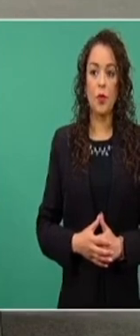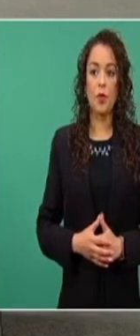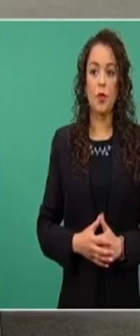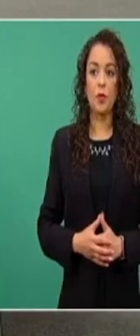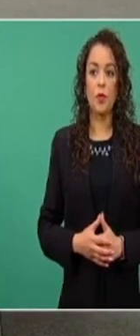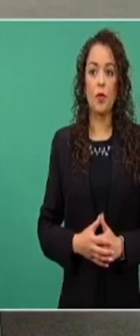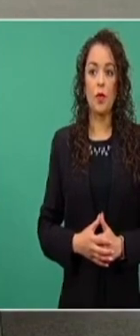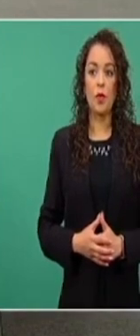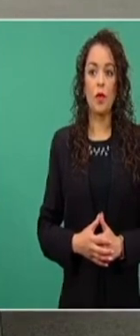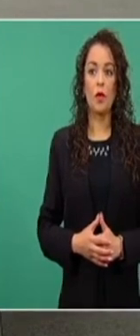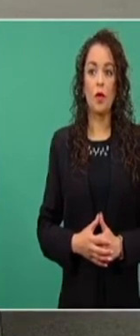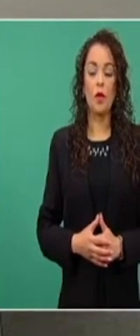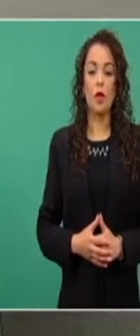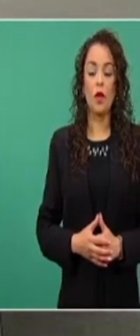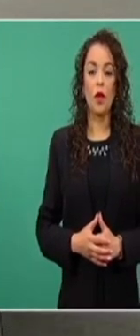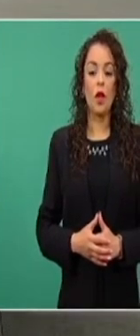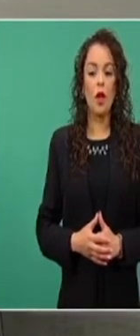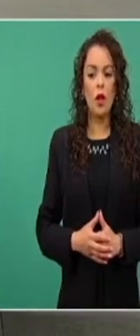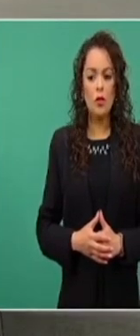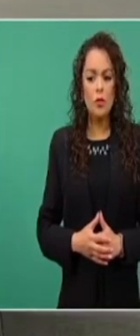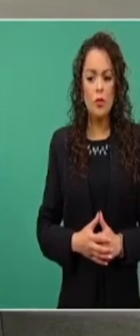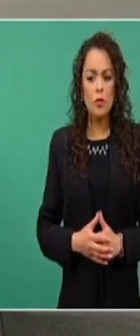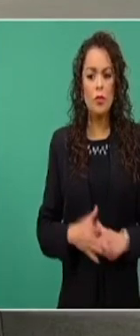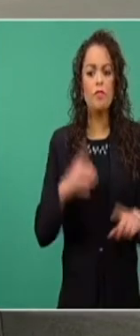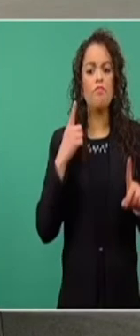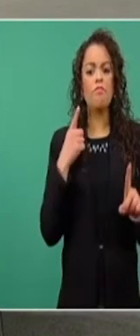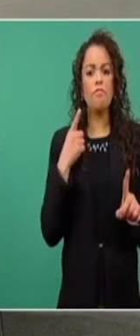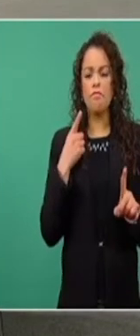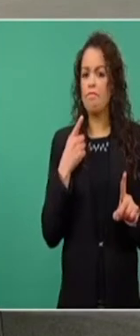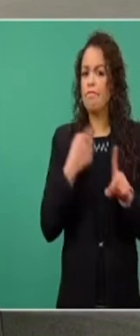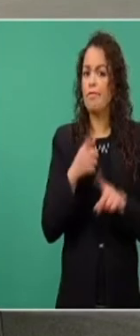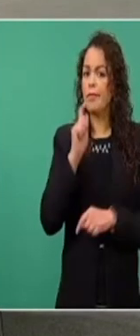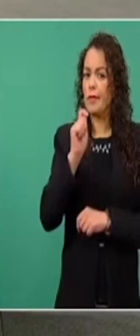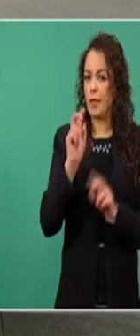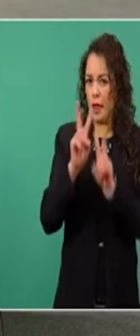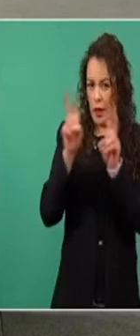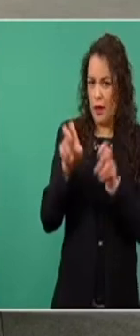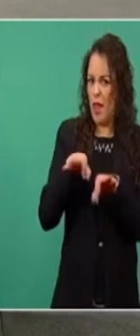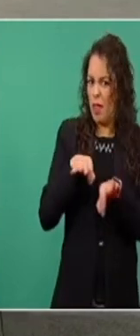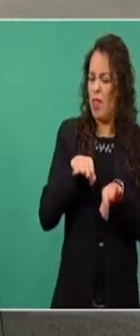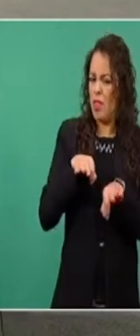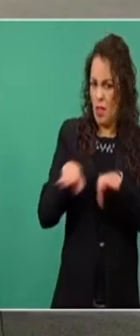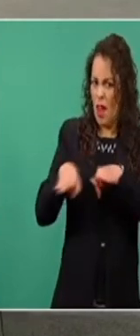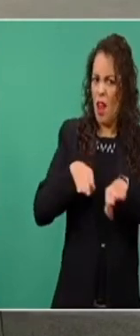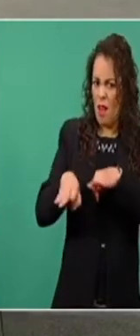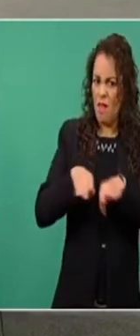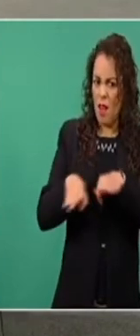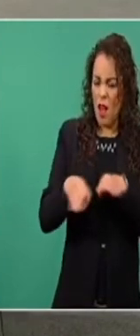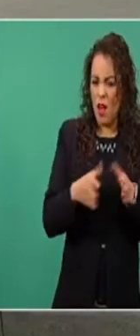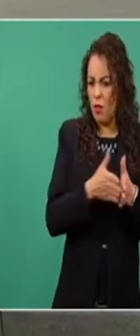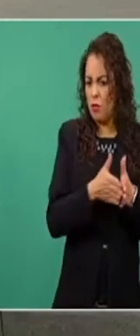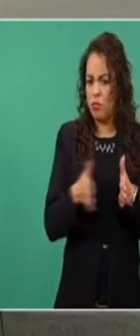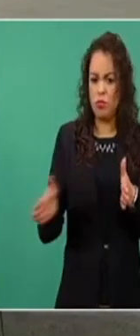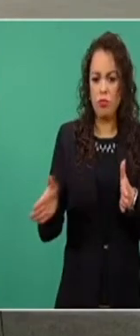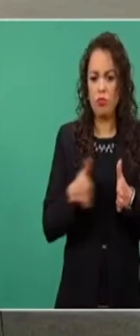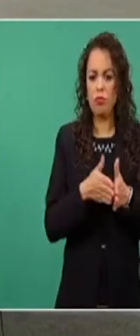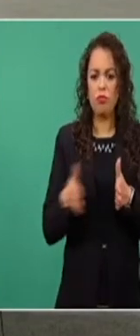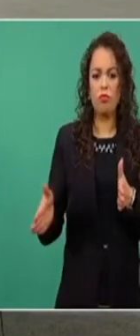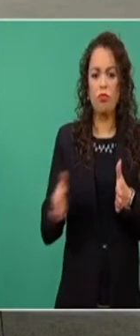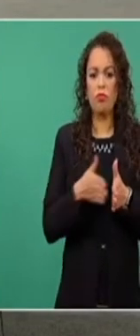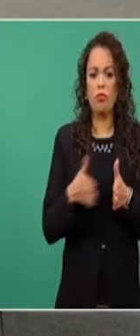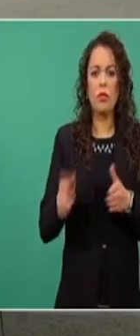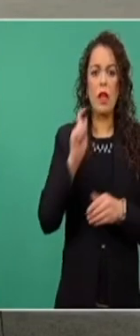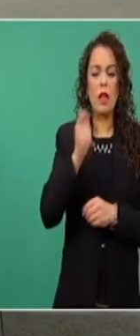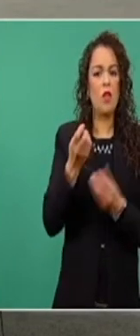Sí, en el caso de las jornadas laborales fuera de o con mayor